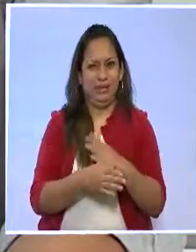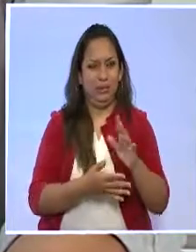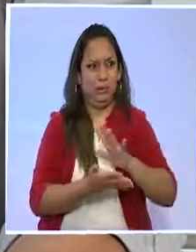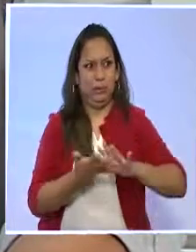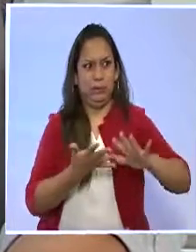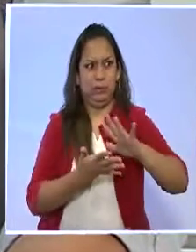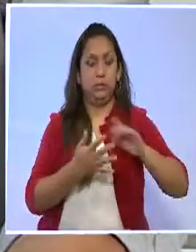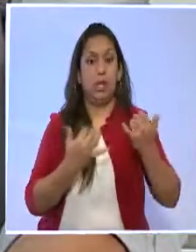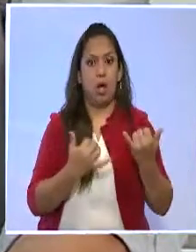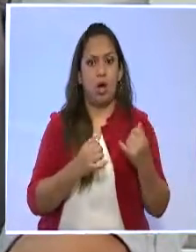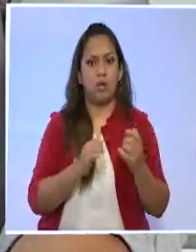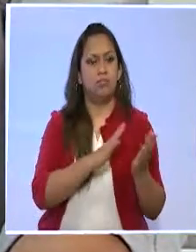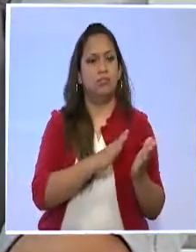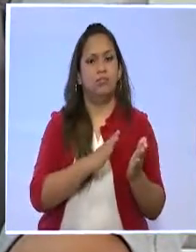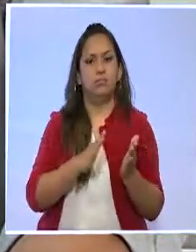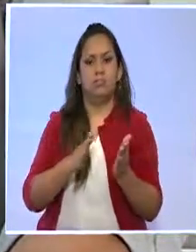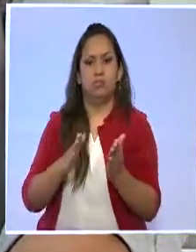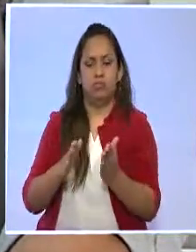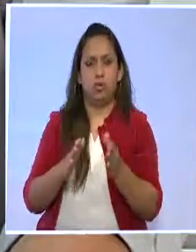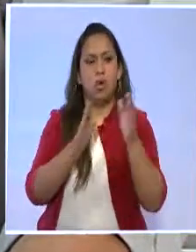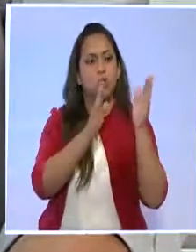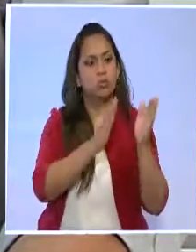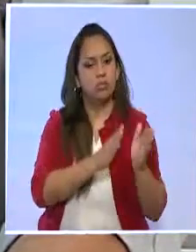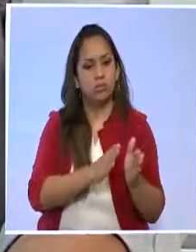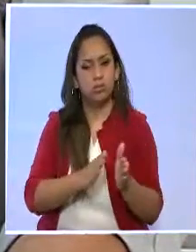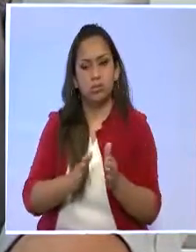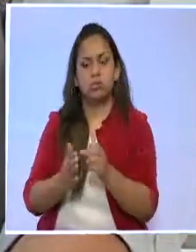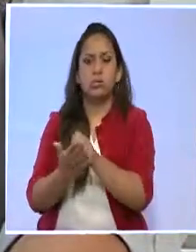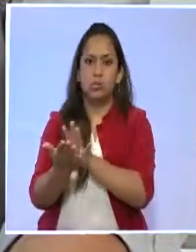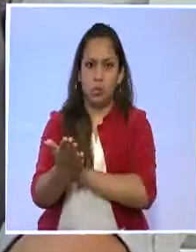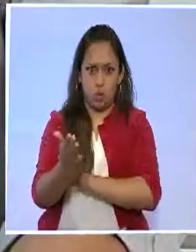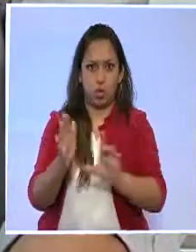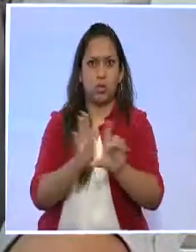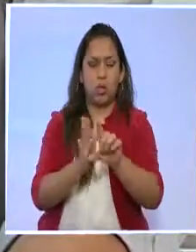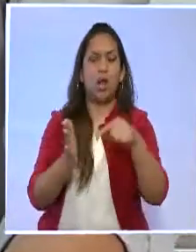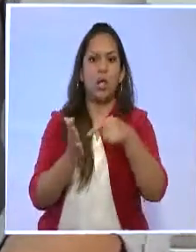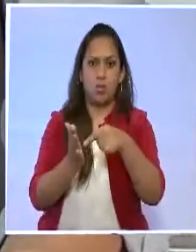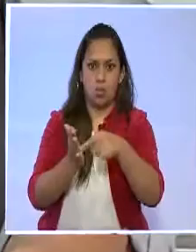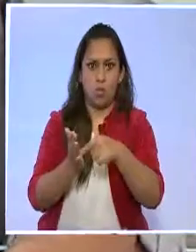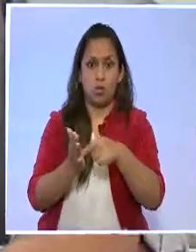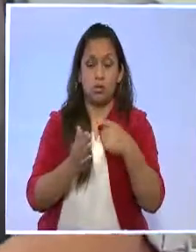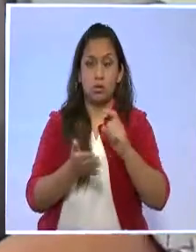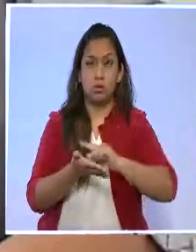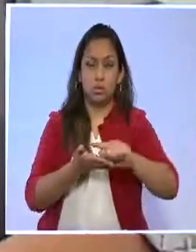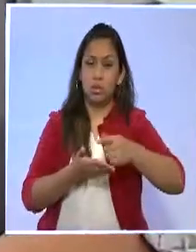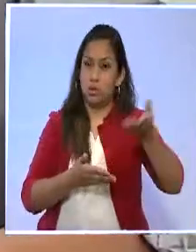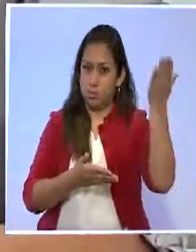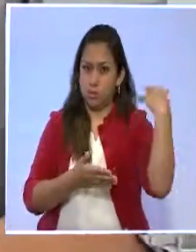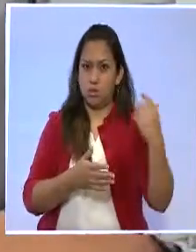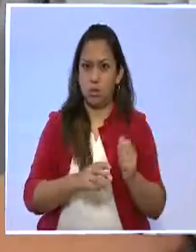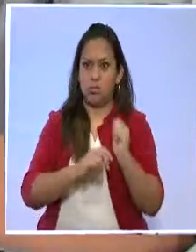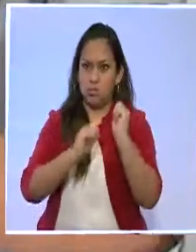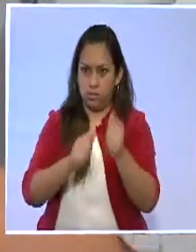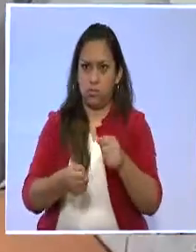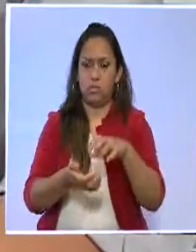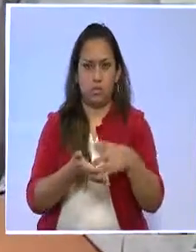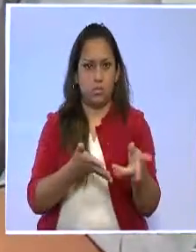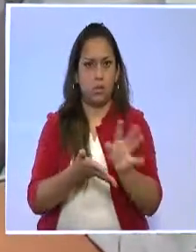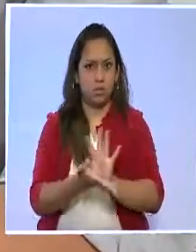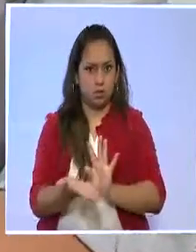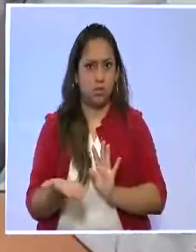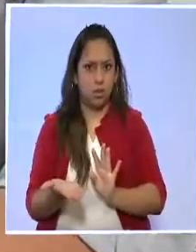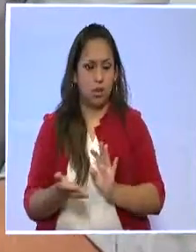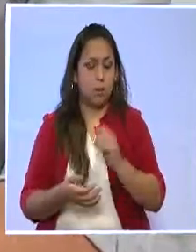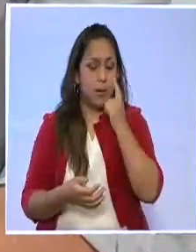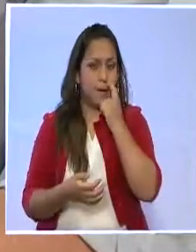la semana pasada llegó a la asamblea nacional propuesta económica urgente bien podría comentarnos primero cuál es la